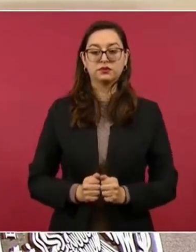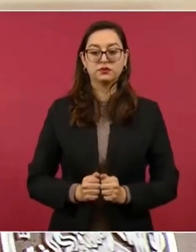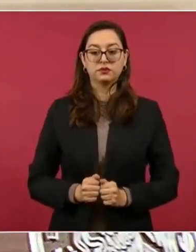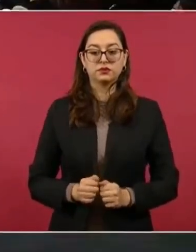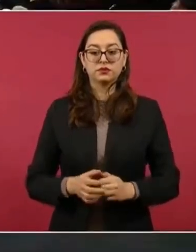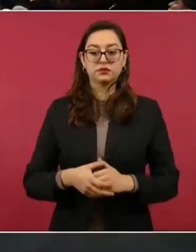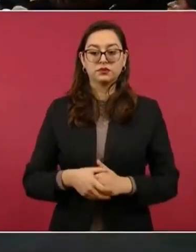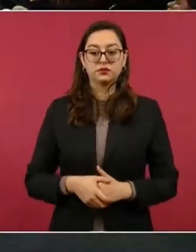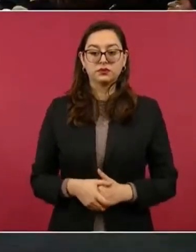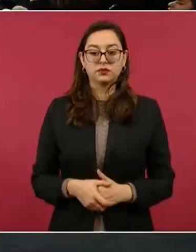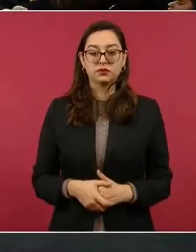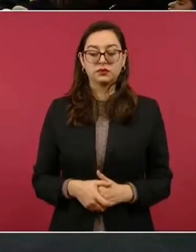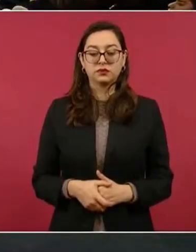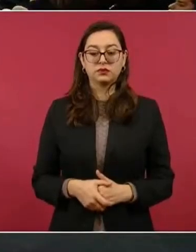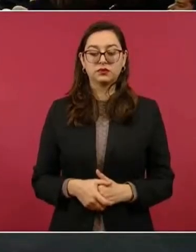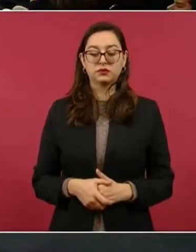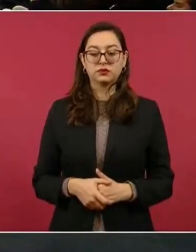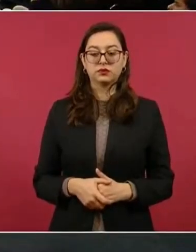El del...